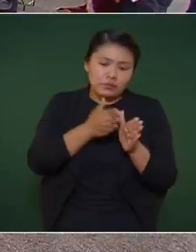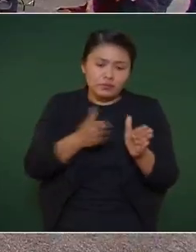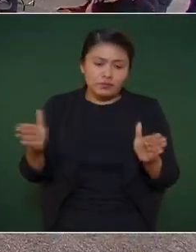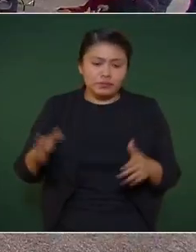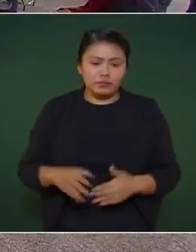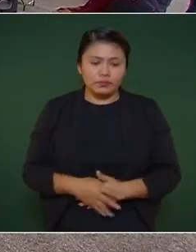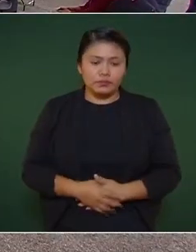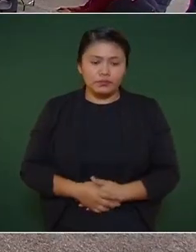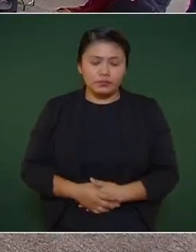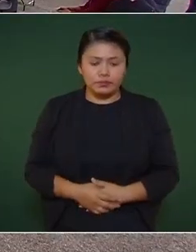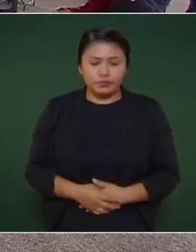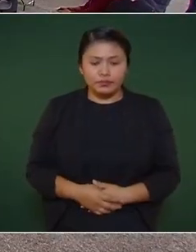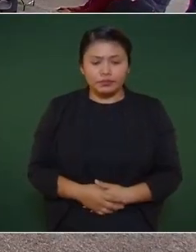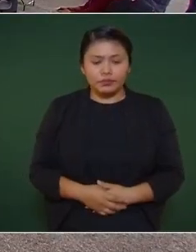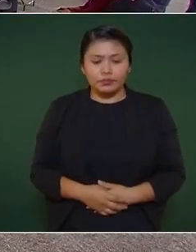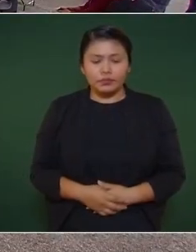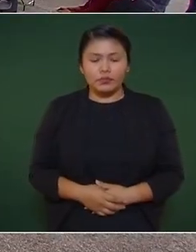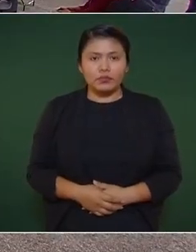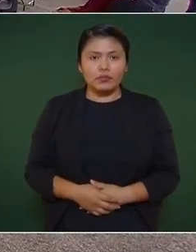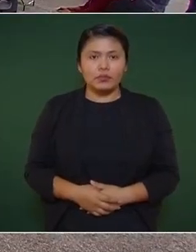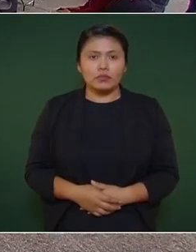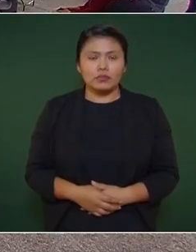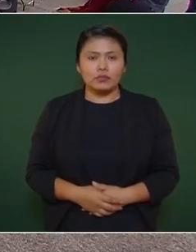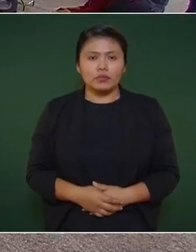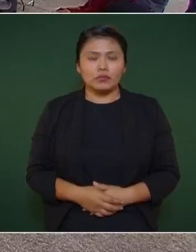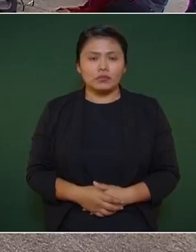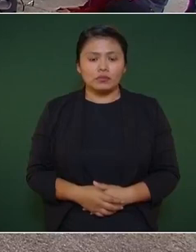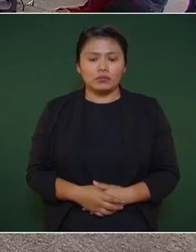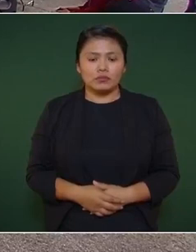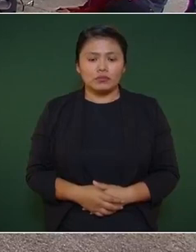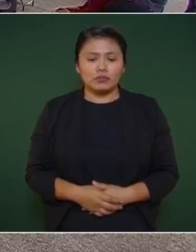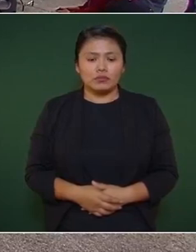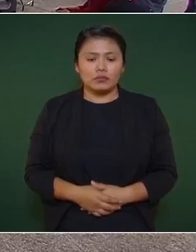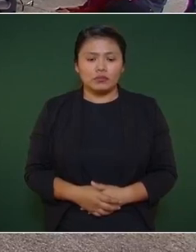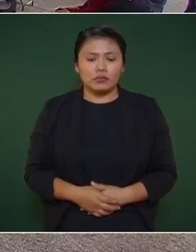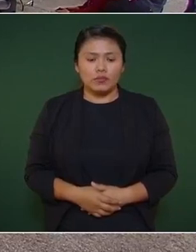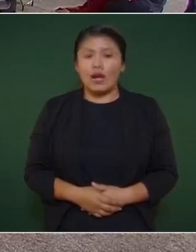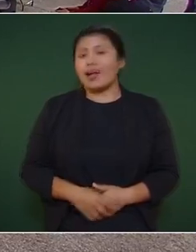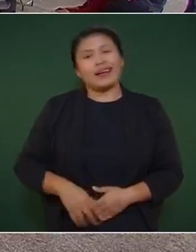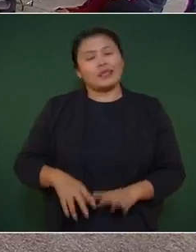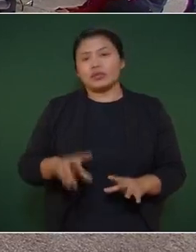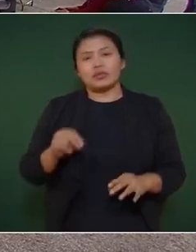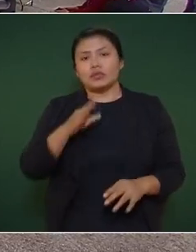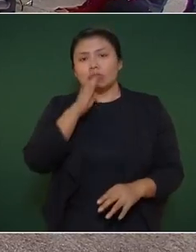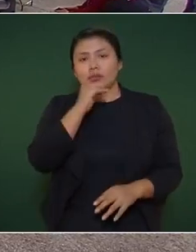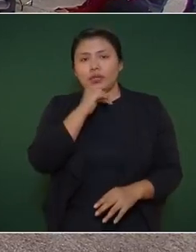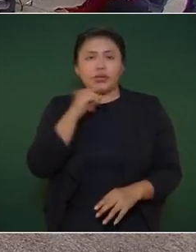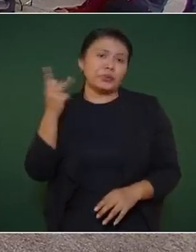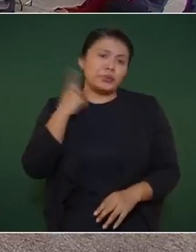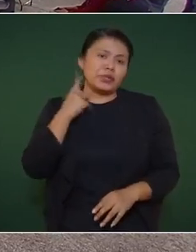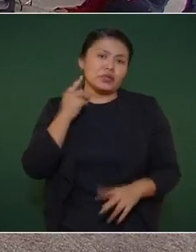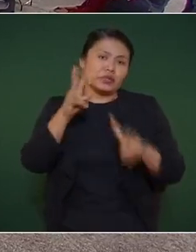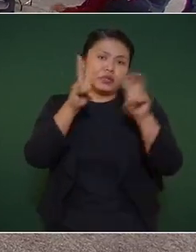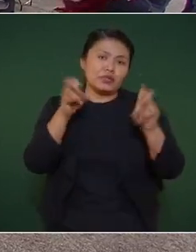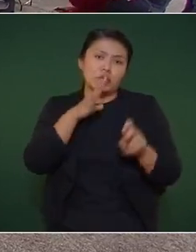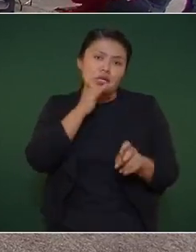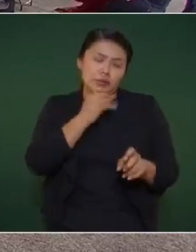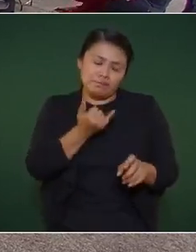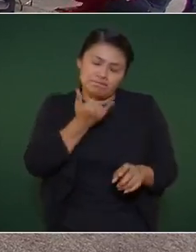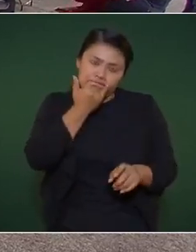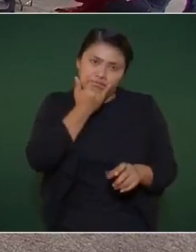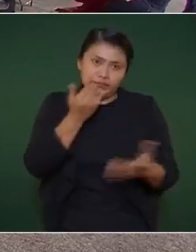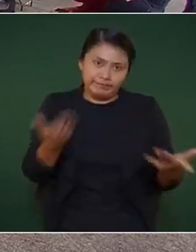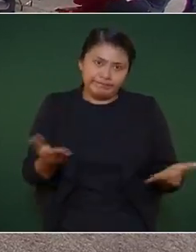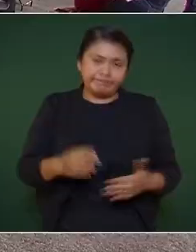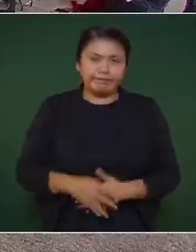mejor. Sí, me imagino que es algo de emocional. No podemos meternos eso. No podemos meter. Pero,